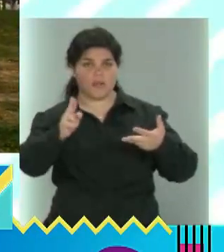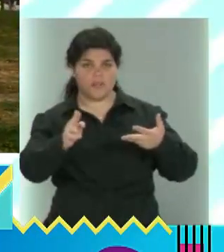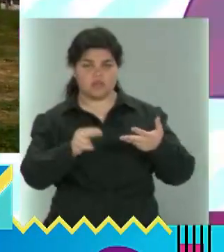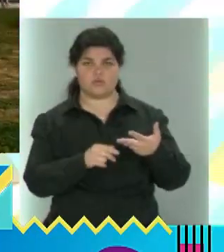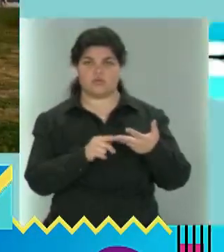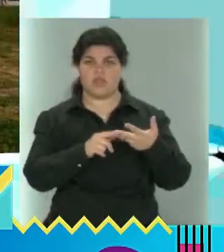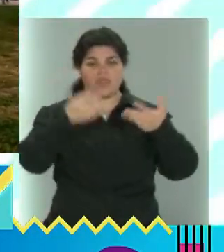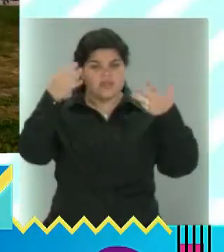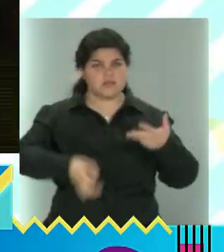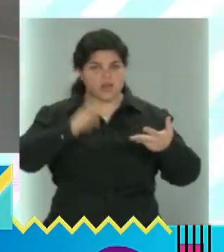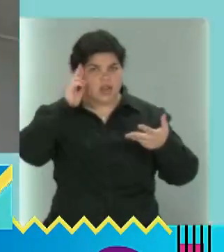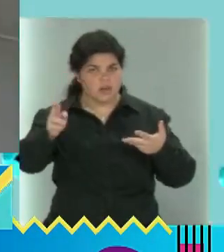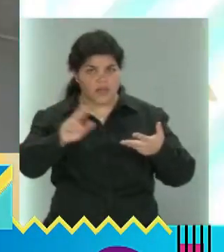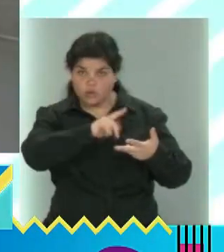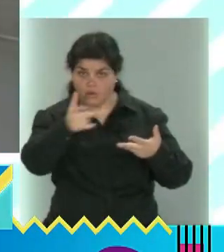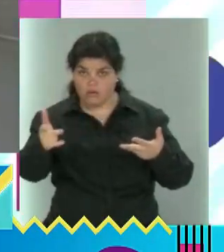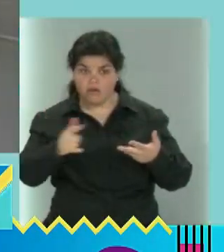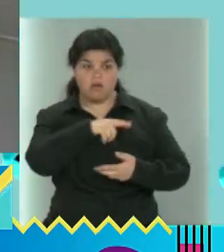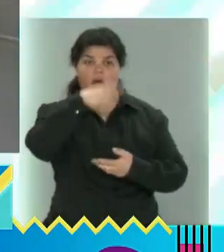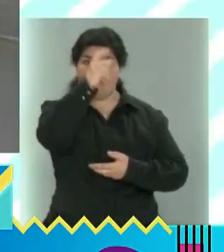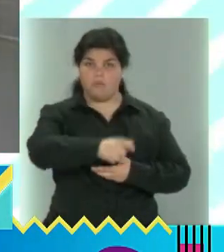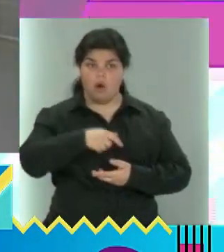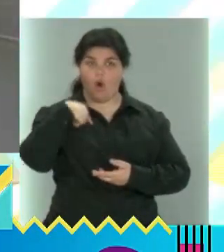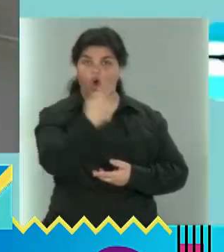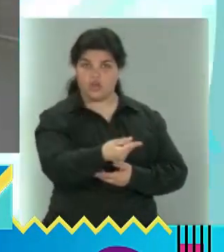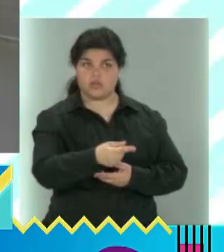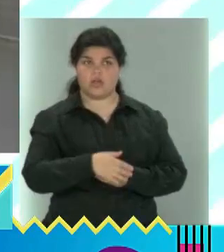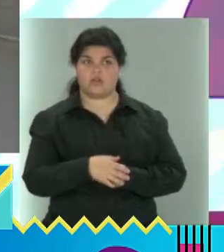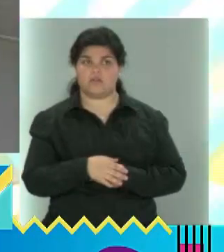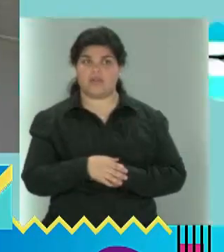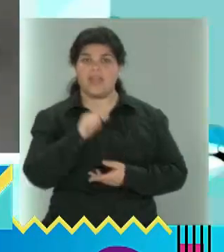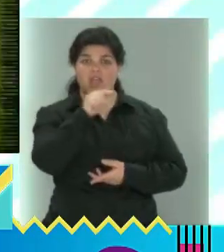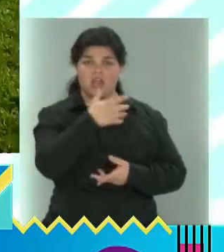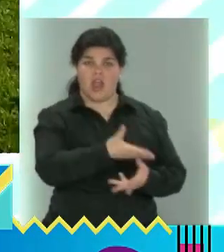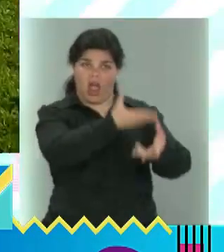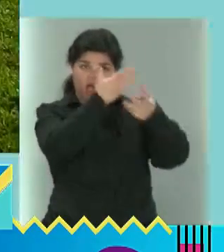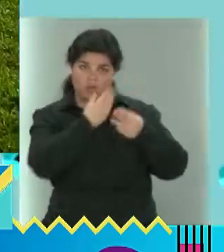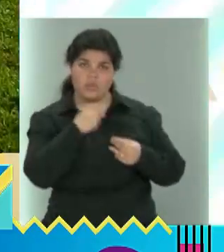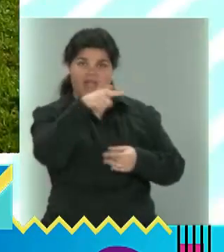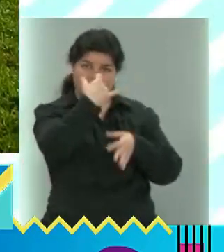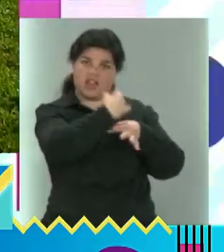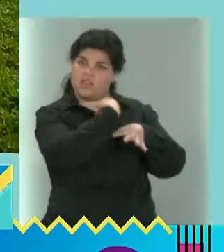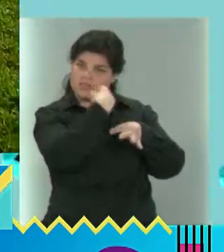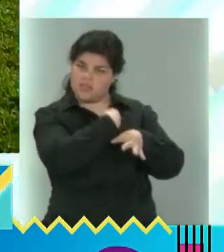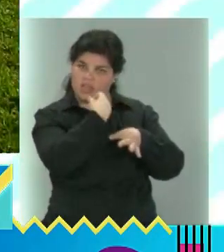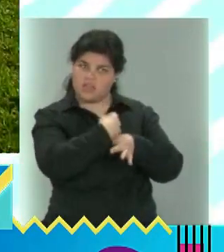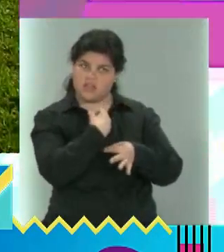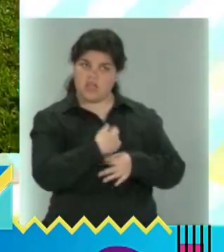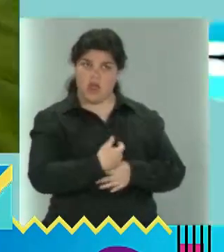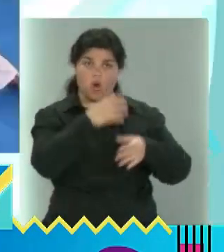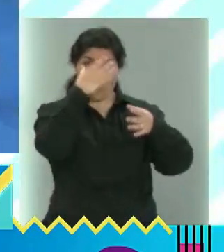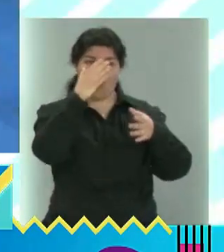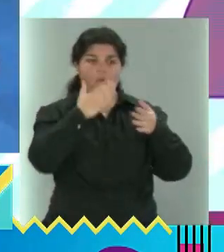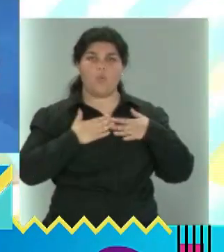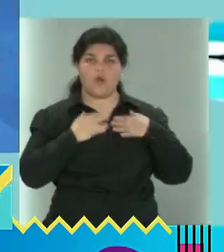disciplina y sin respeto al otro, al que me ayuda, al que me enseña y que yo uso su cuerpo para